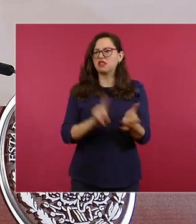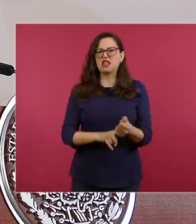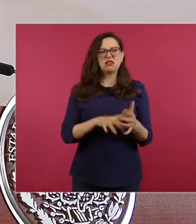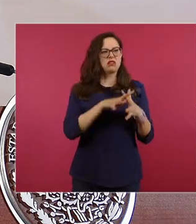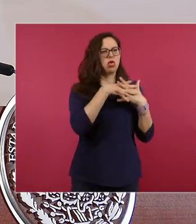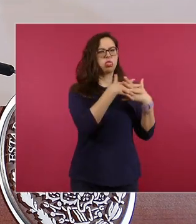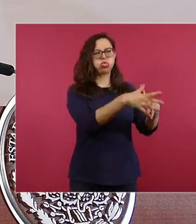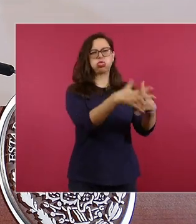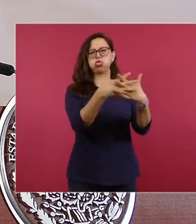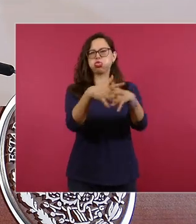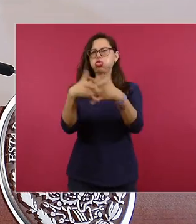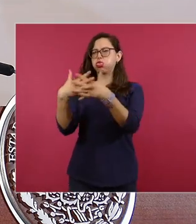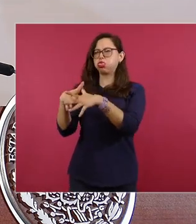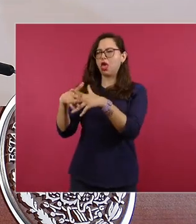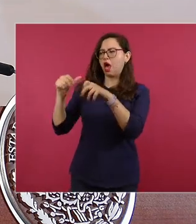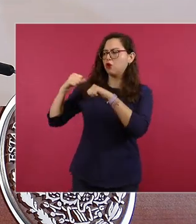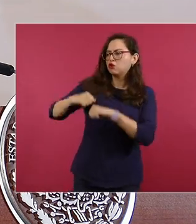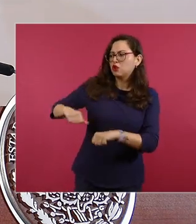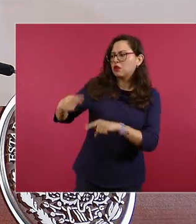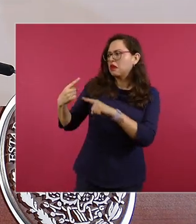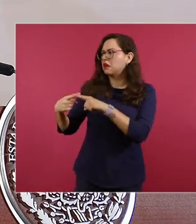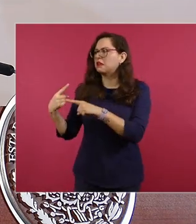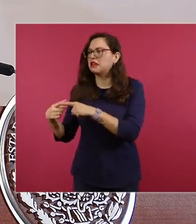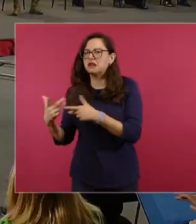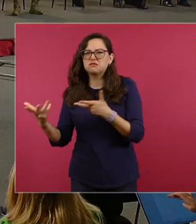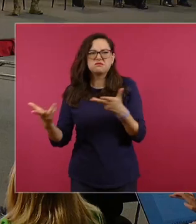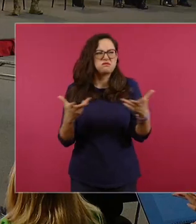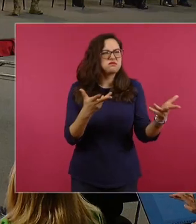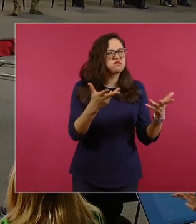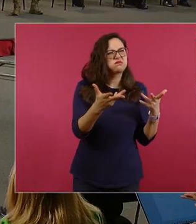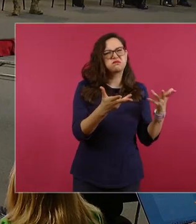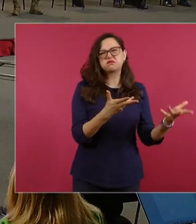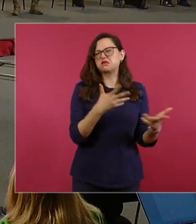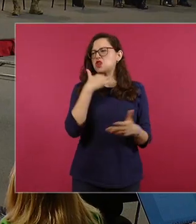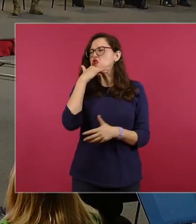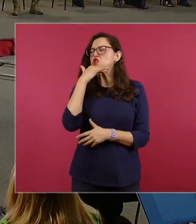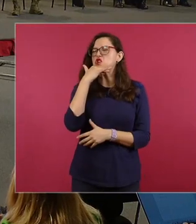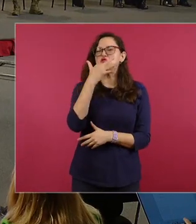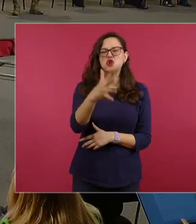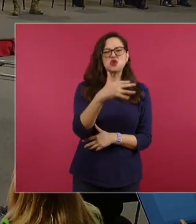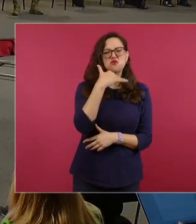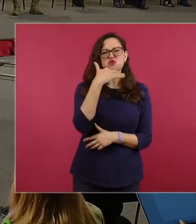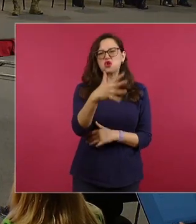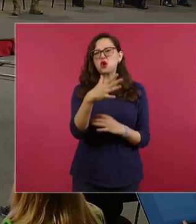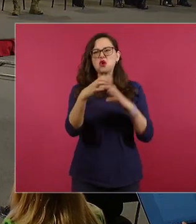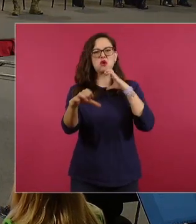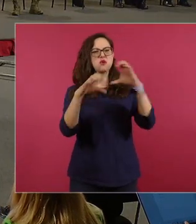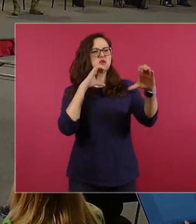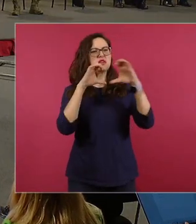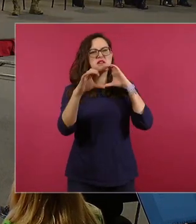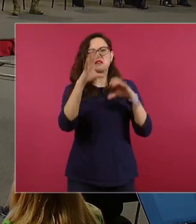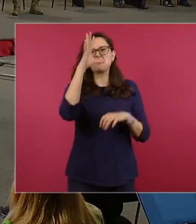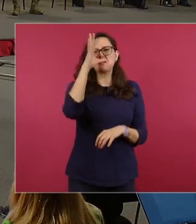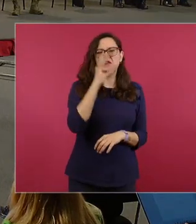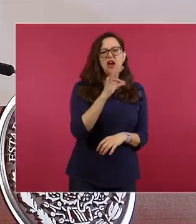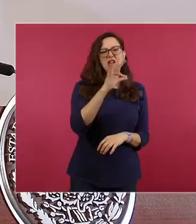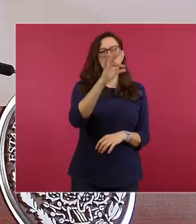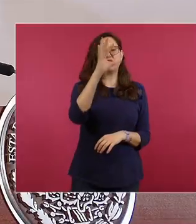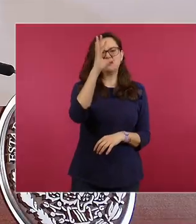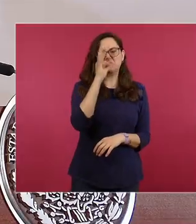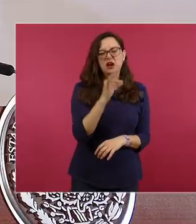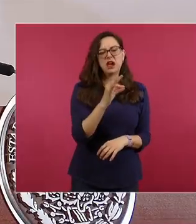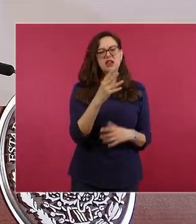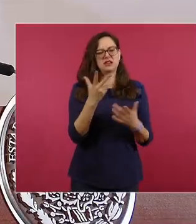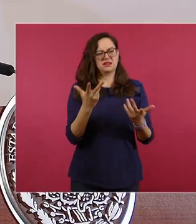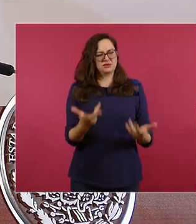de comunicación y escasa coordinación entre autoridades, corrupción en áreas de migración y de aduana, demoras